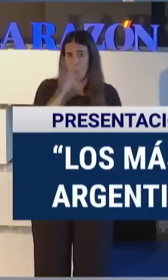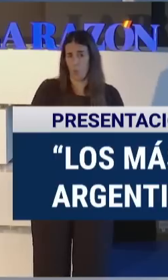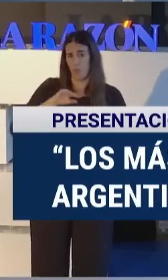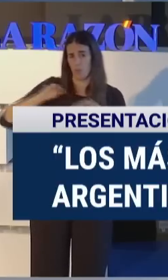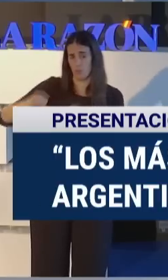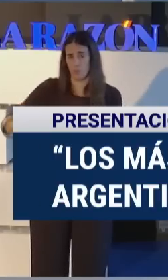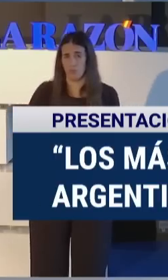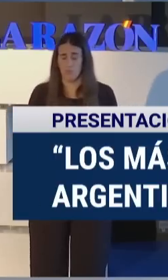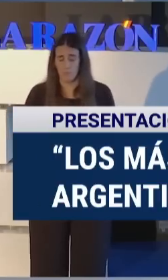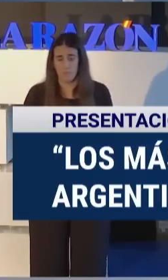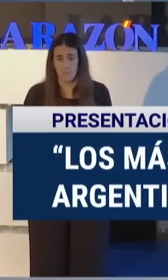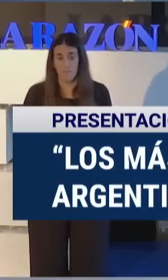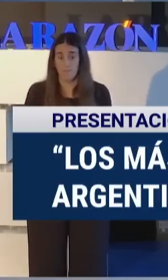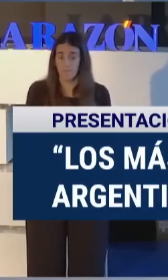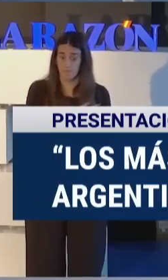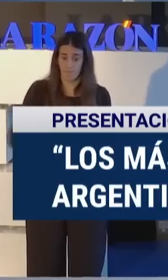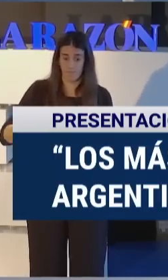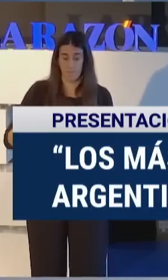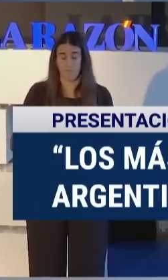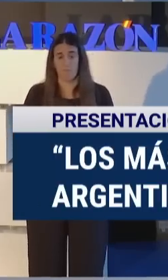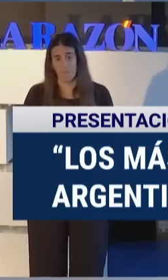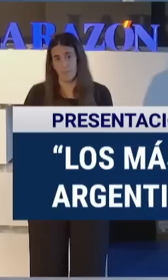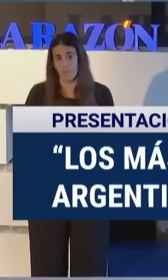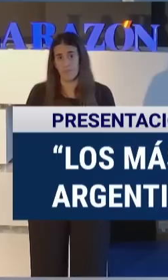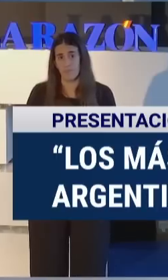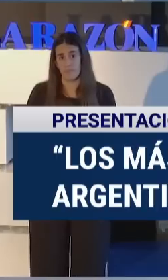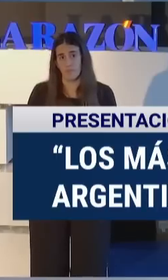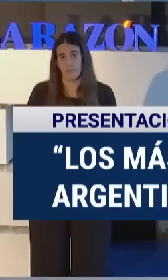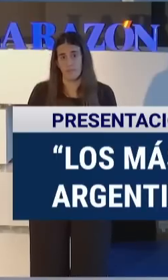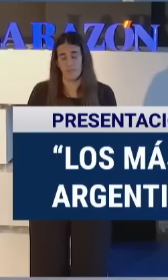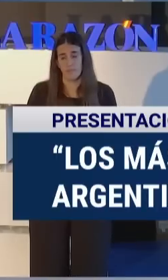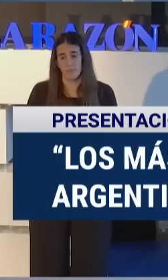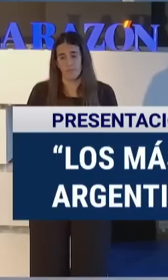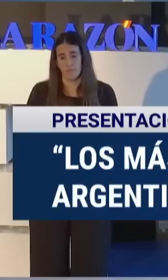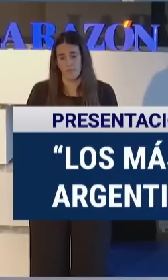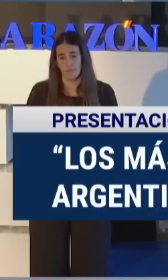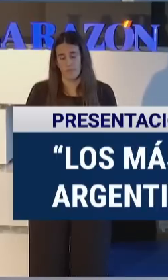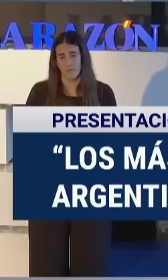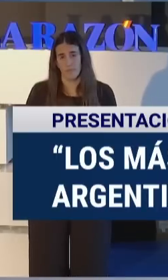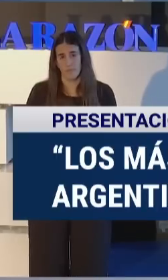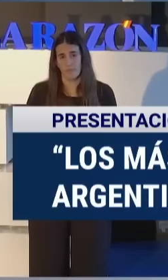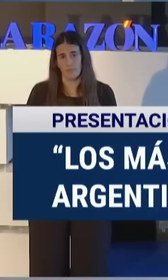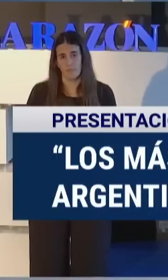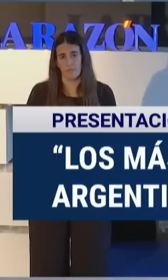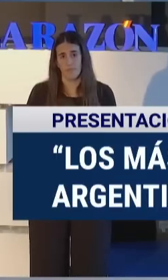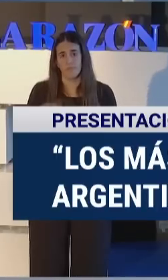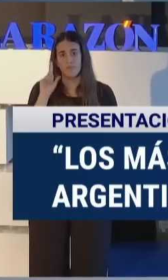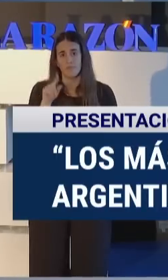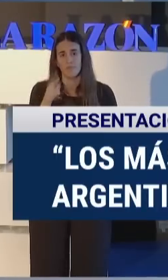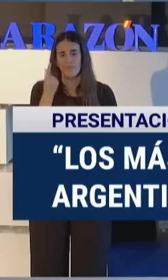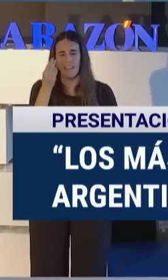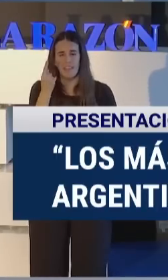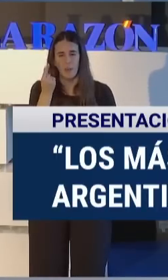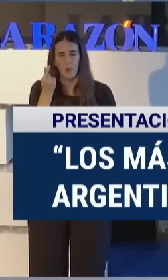Pero al margen de eso, es muy importante la discusión de la distribución del ingreso. De